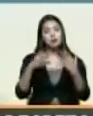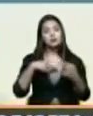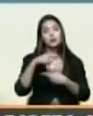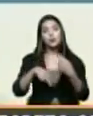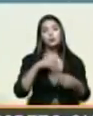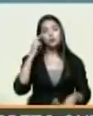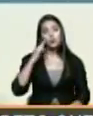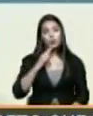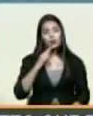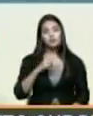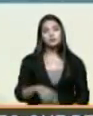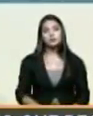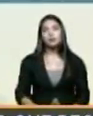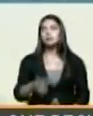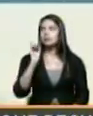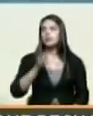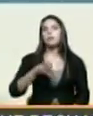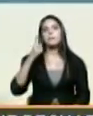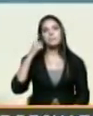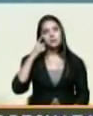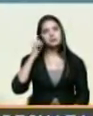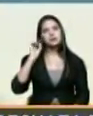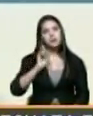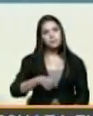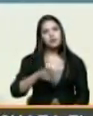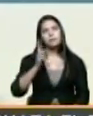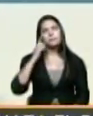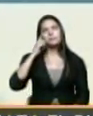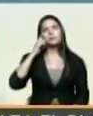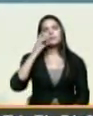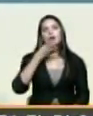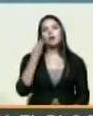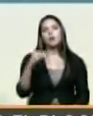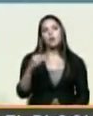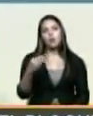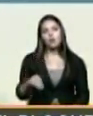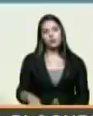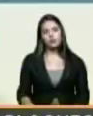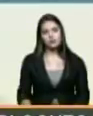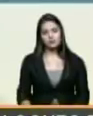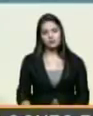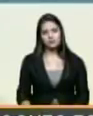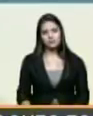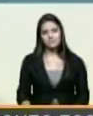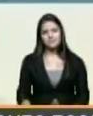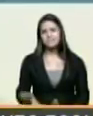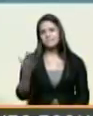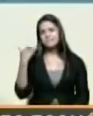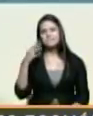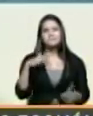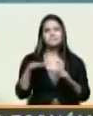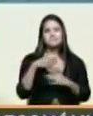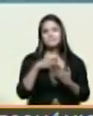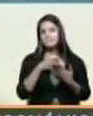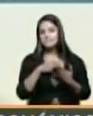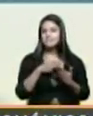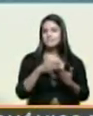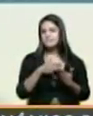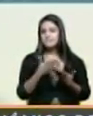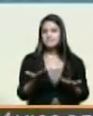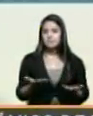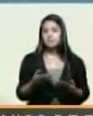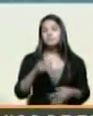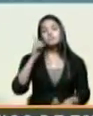Revolución Bolivariana, tienen que pensar también en aquellos jóvenes que están en situación de vulnerabilidad